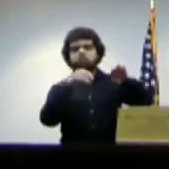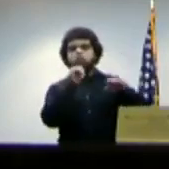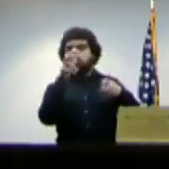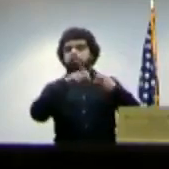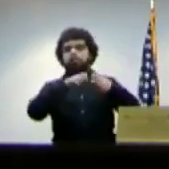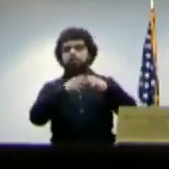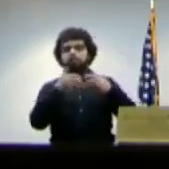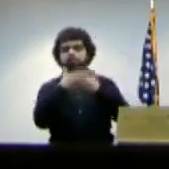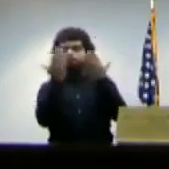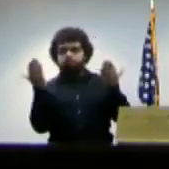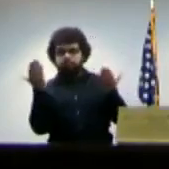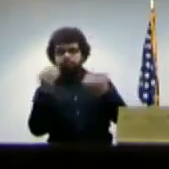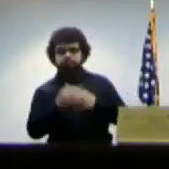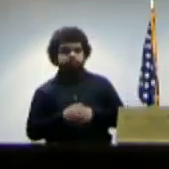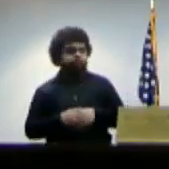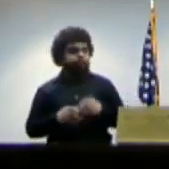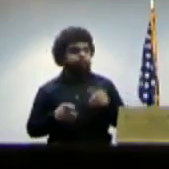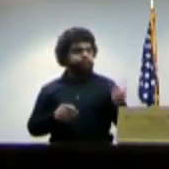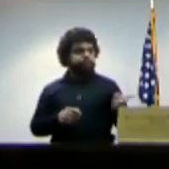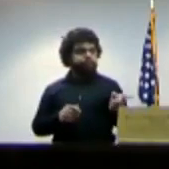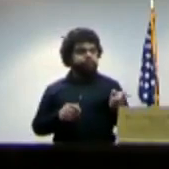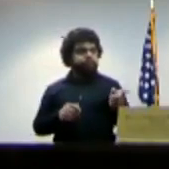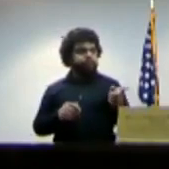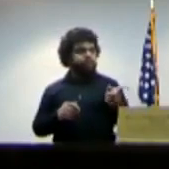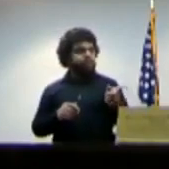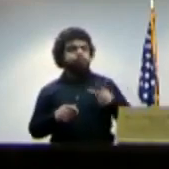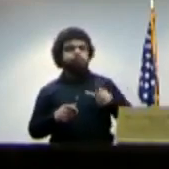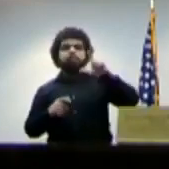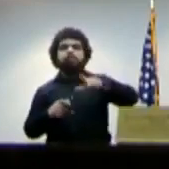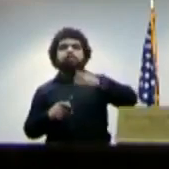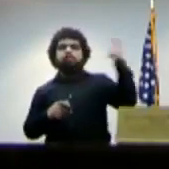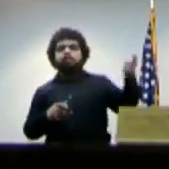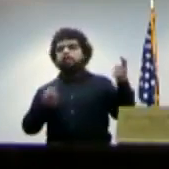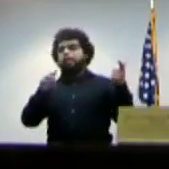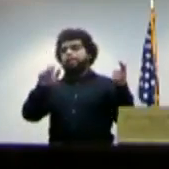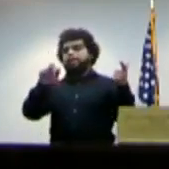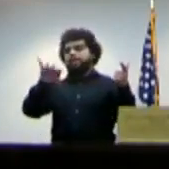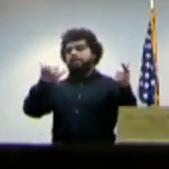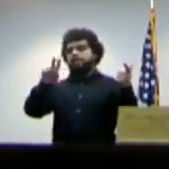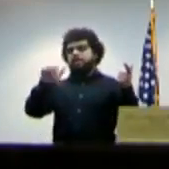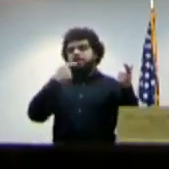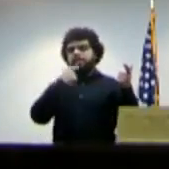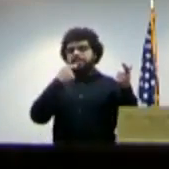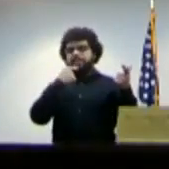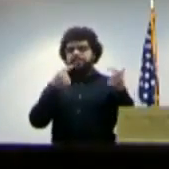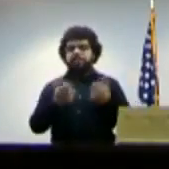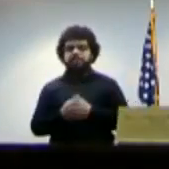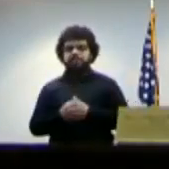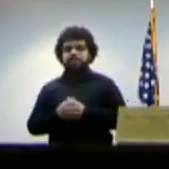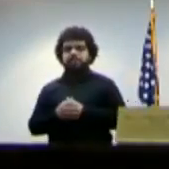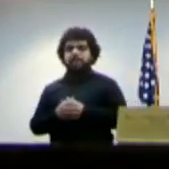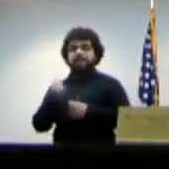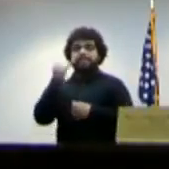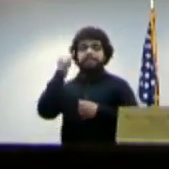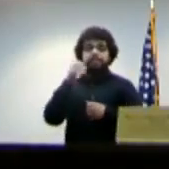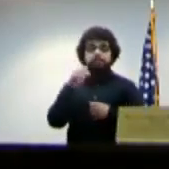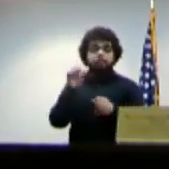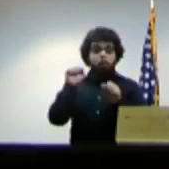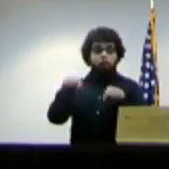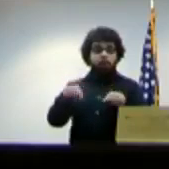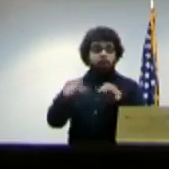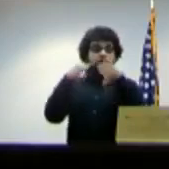Le pregunto ahora, ¿usted tiene alguna pregunta en este momento? Adelante, compañera Mariana Nogales. Sí, si nos pudiera detallar